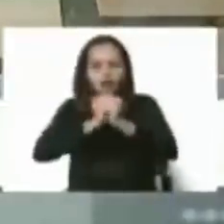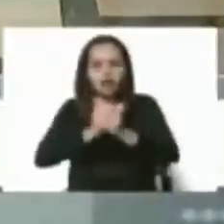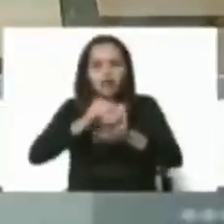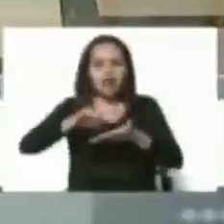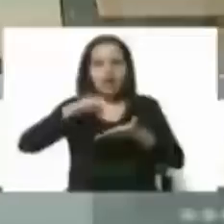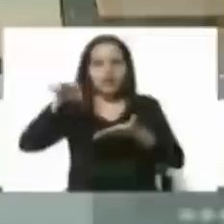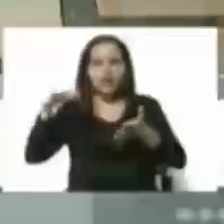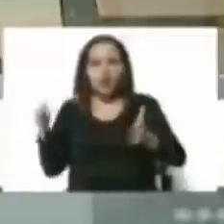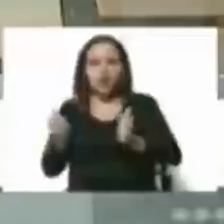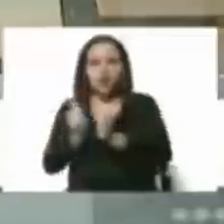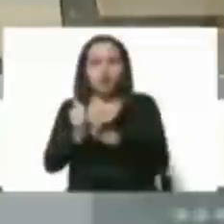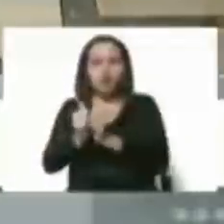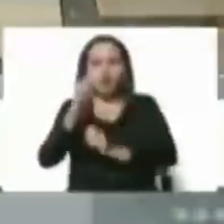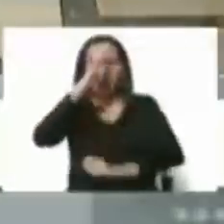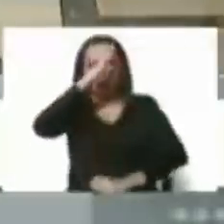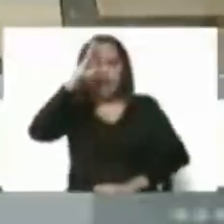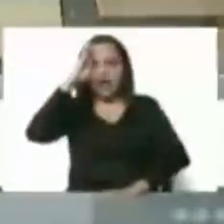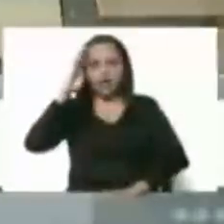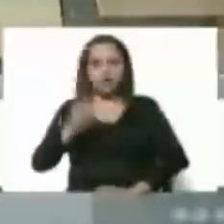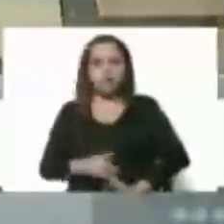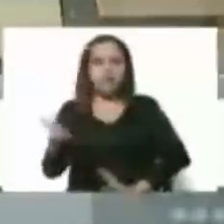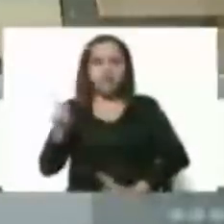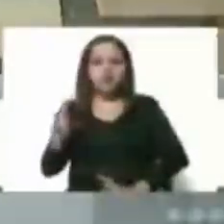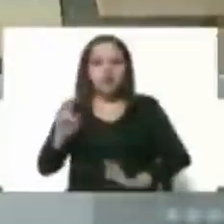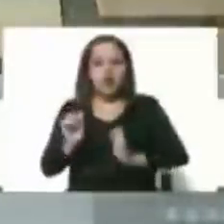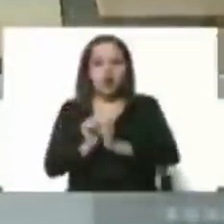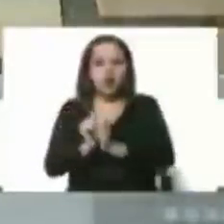está lo dicho